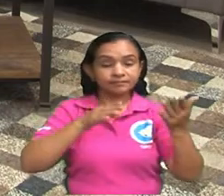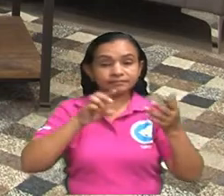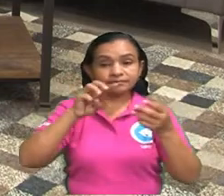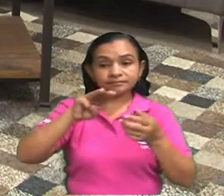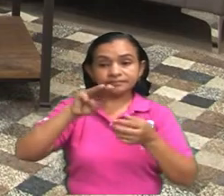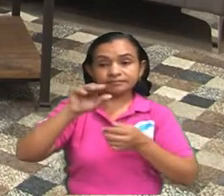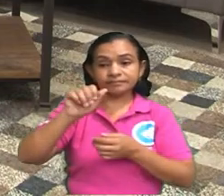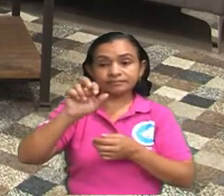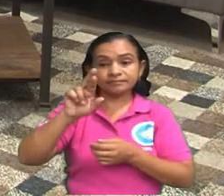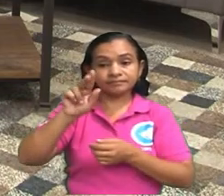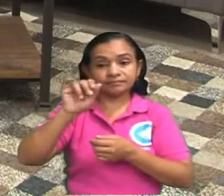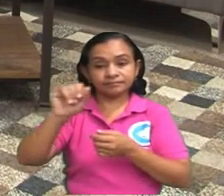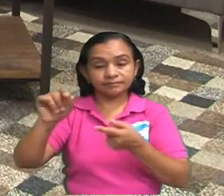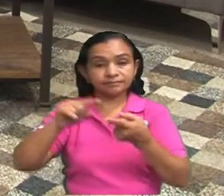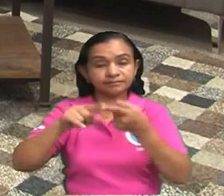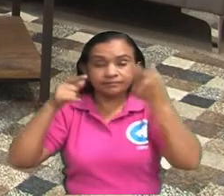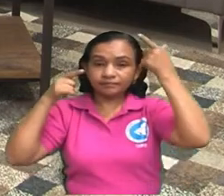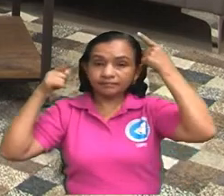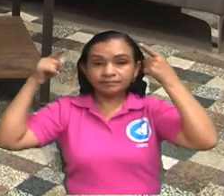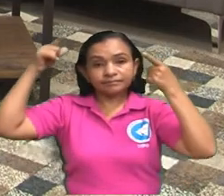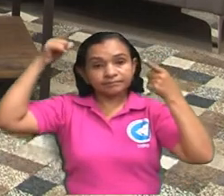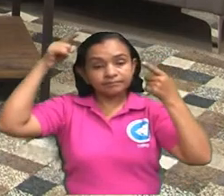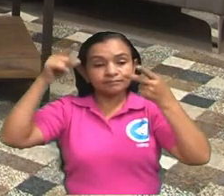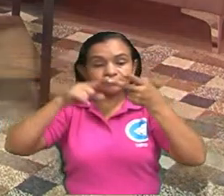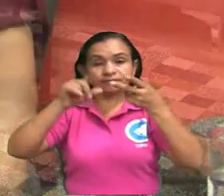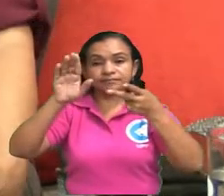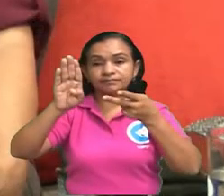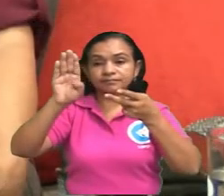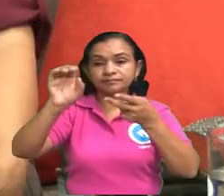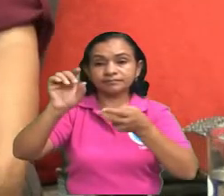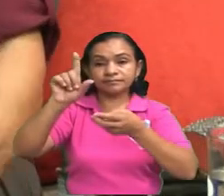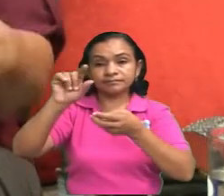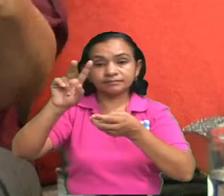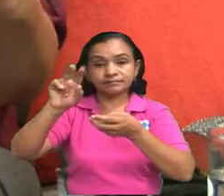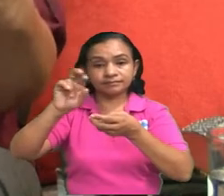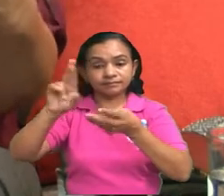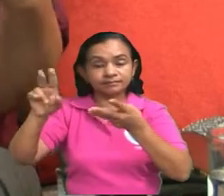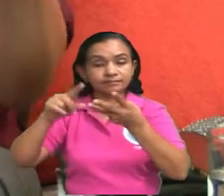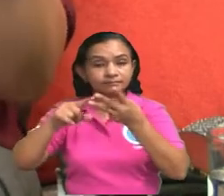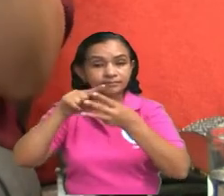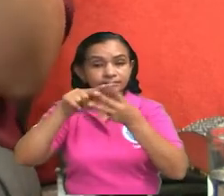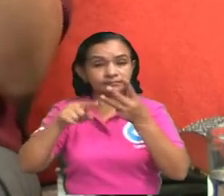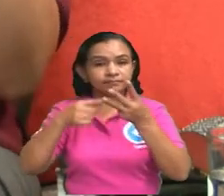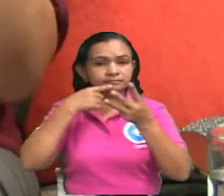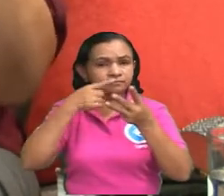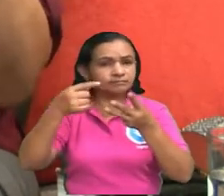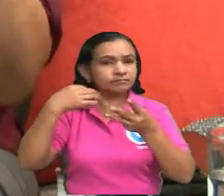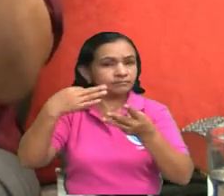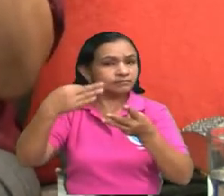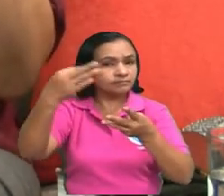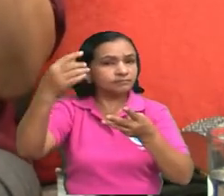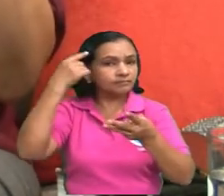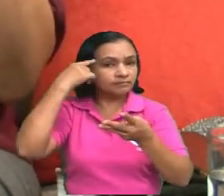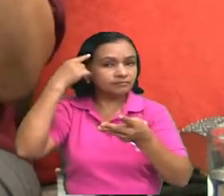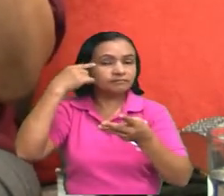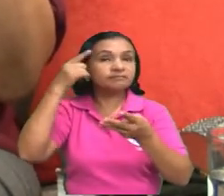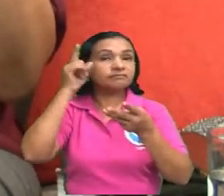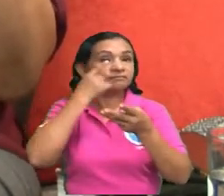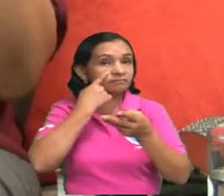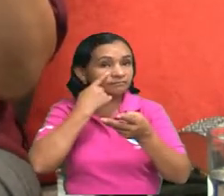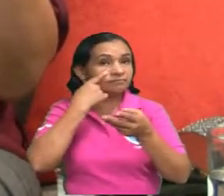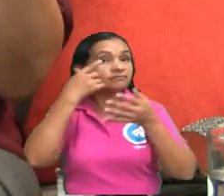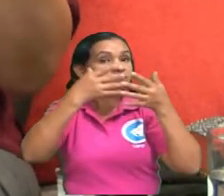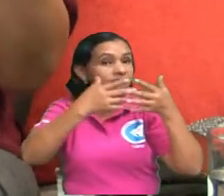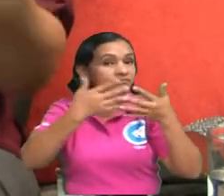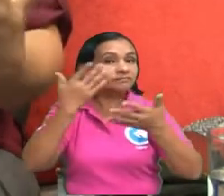Martí, como Sandino y como Bolívar. Entonces estamos trayendo un pensamiento